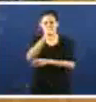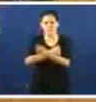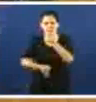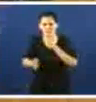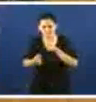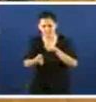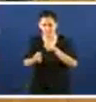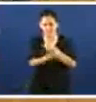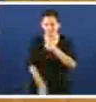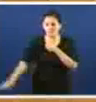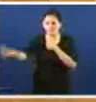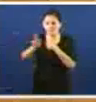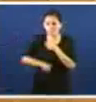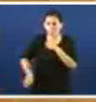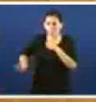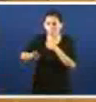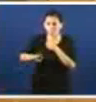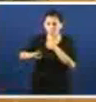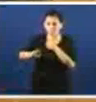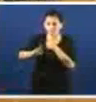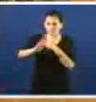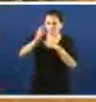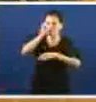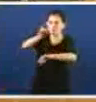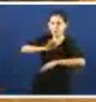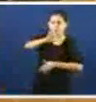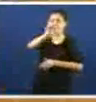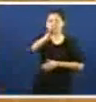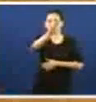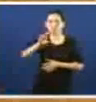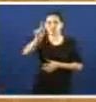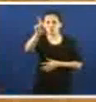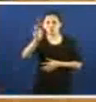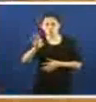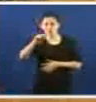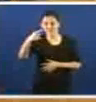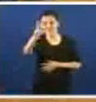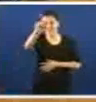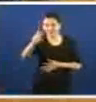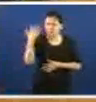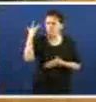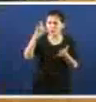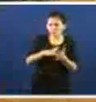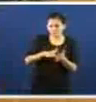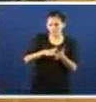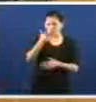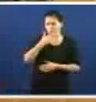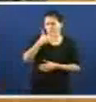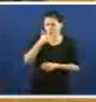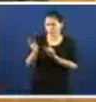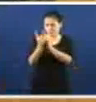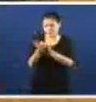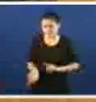e, insisto, discípulo de don Carlos Filiberto Otero Díaz, a quen coñecín dende o ano 57 en diante. Sei moi ben como